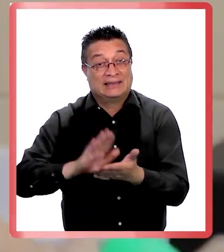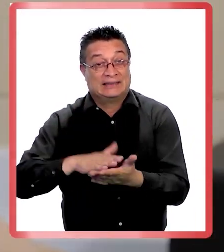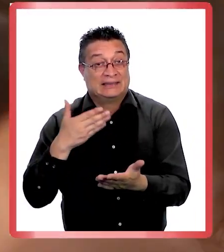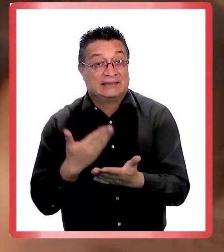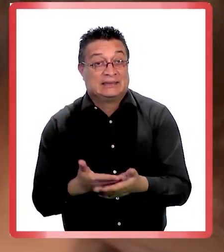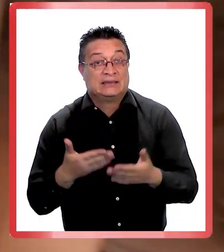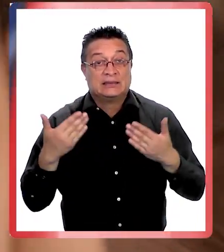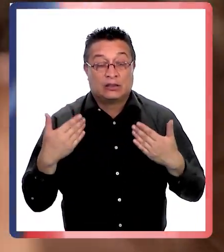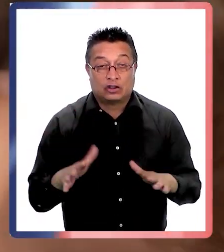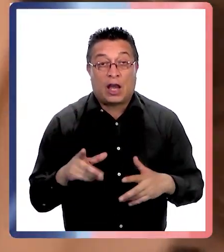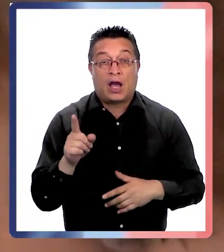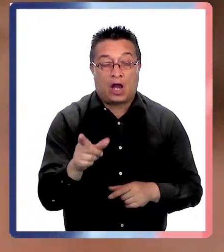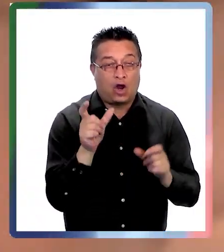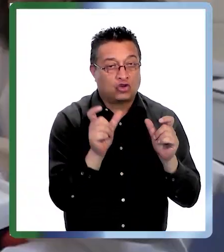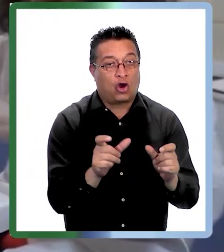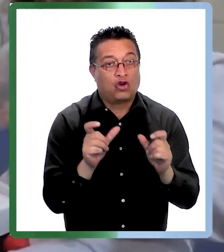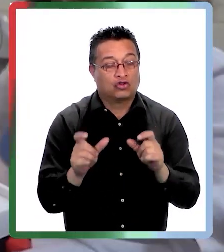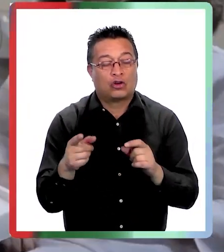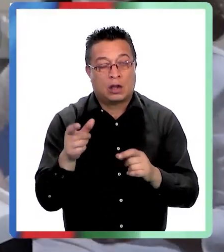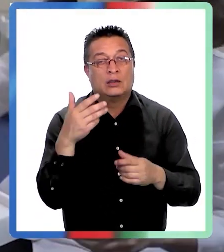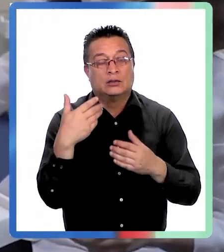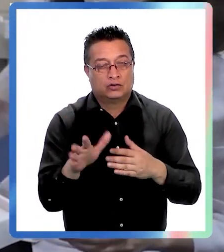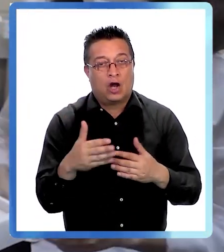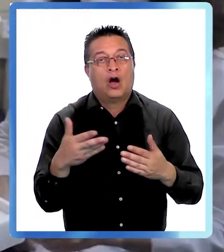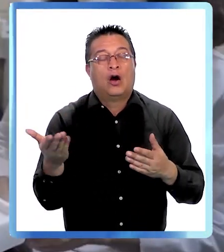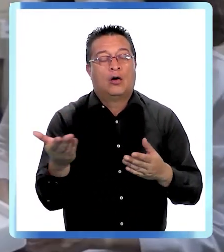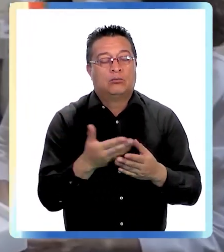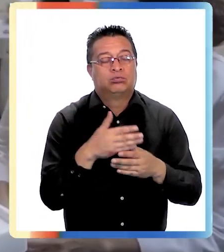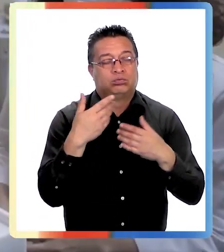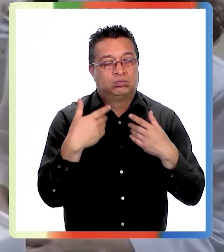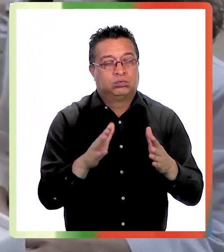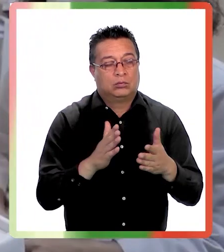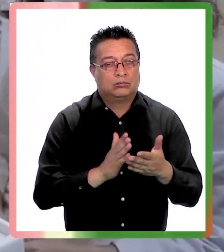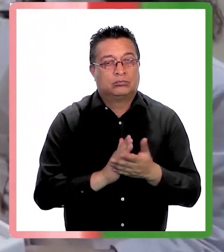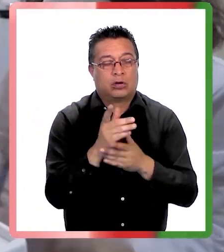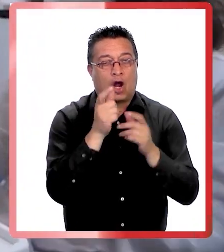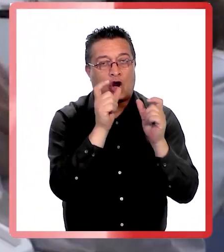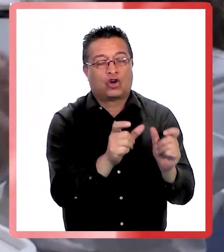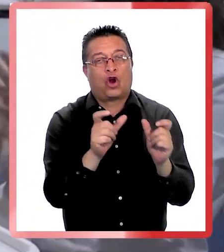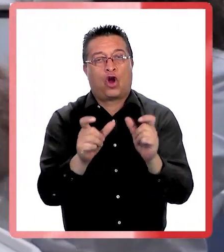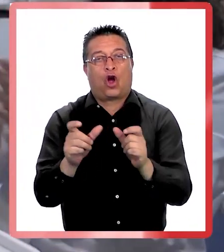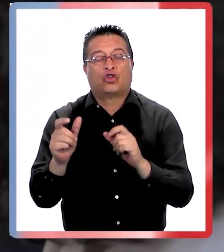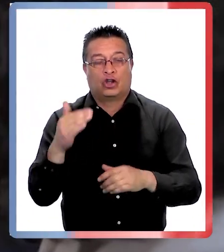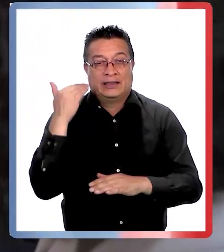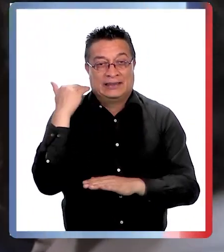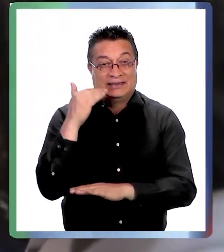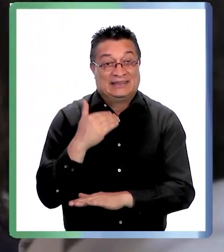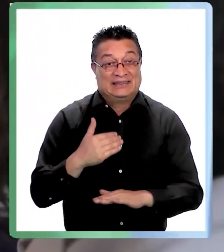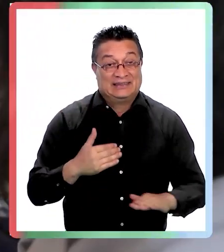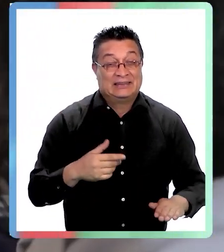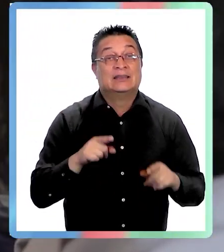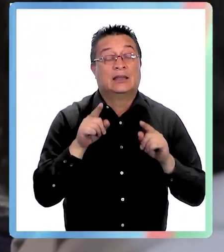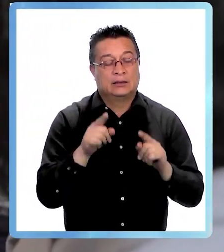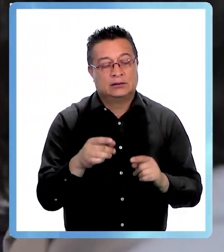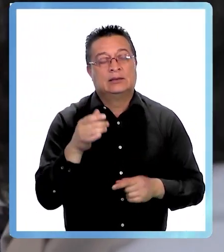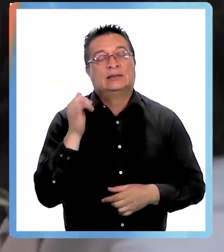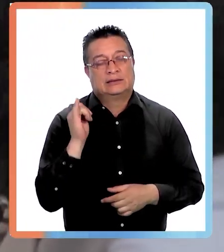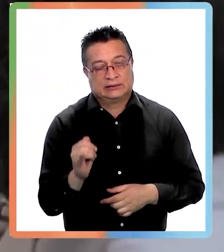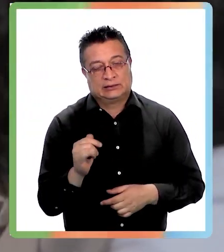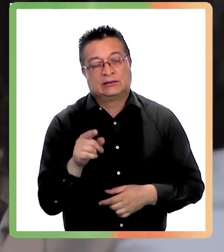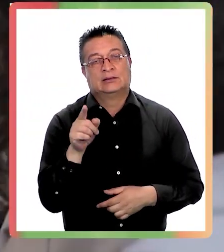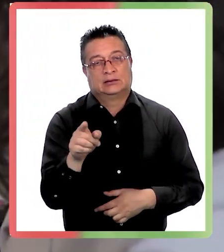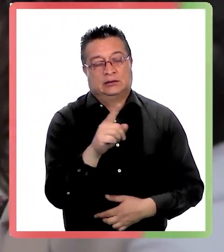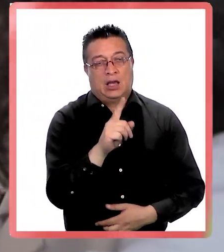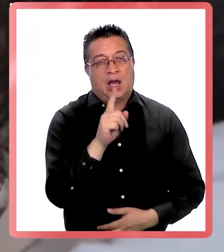pacientes sanos que tienen estos dos controles hechos, que los pasaron en el fondo los primeros como controles de la niñez, ahí sí